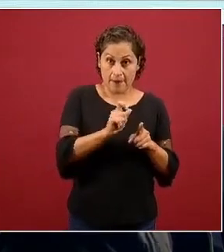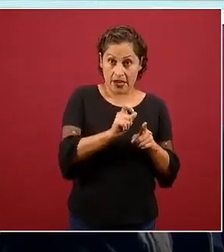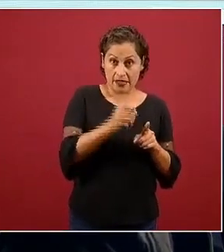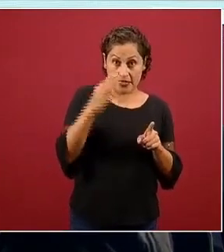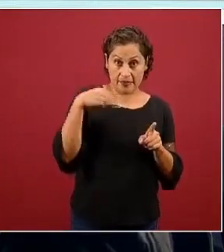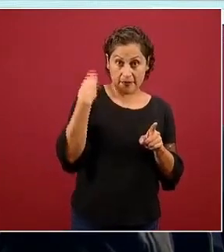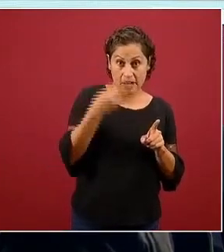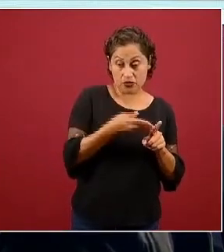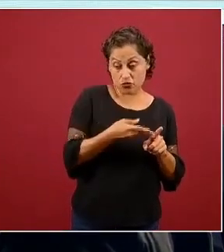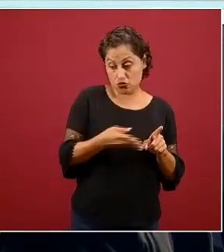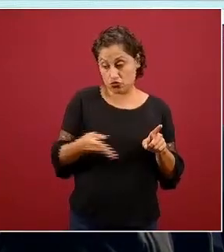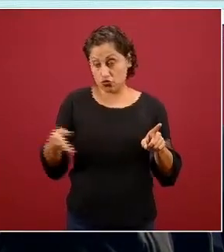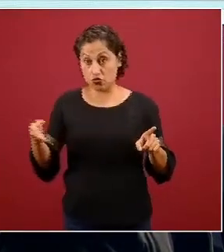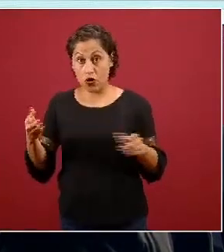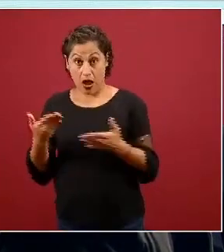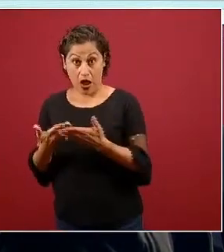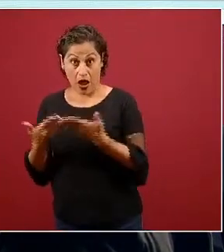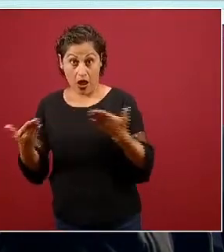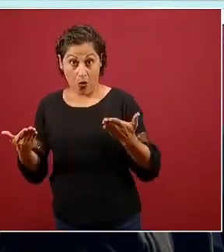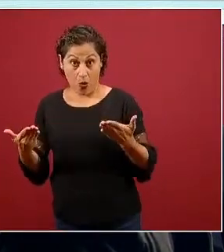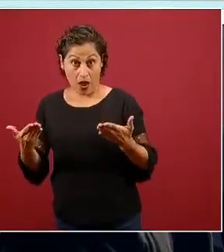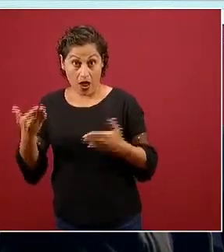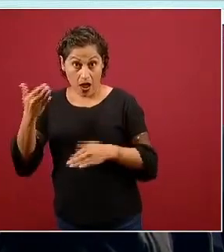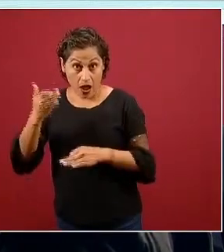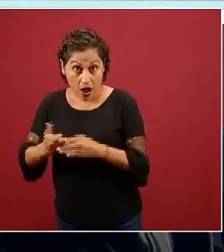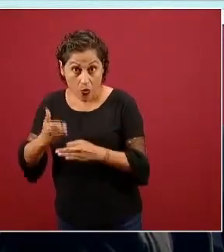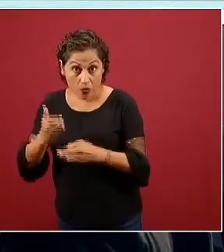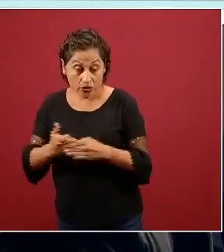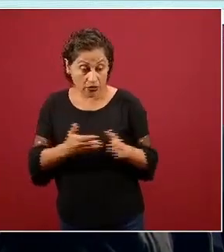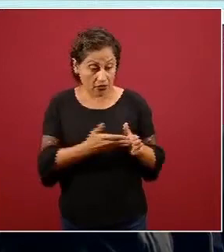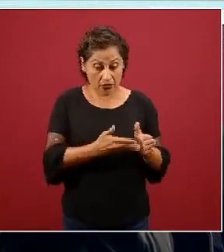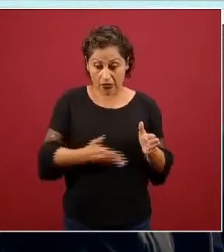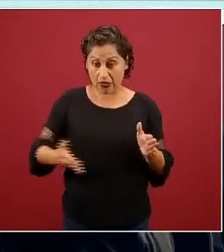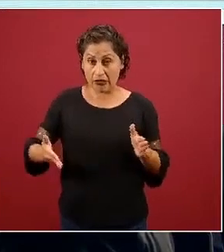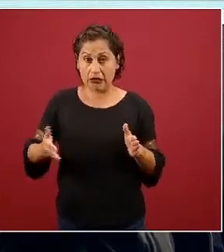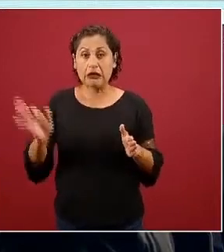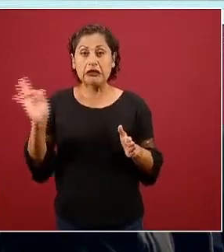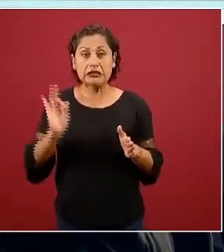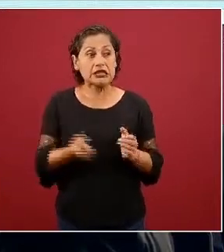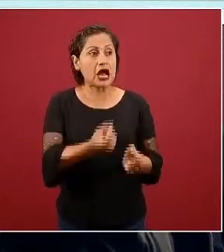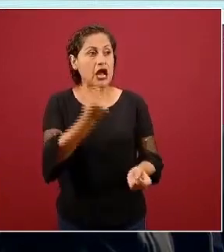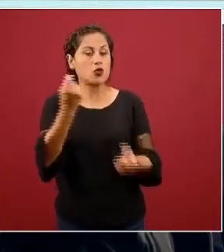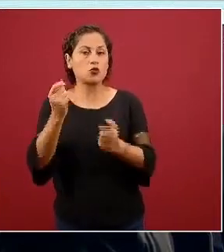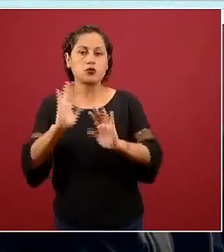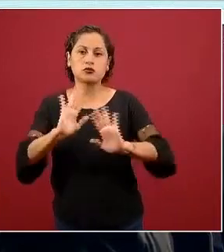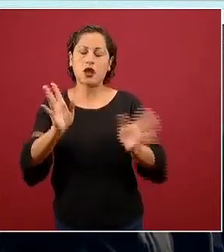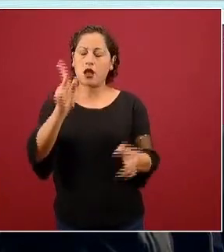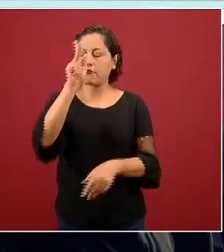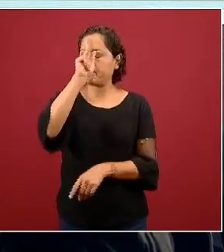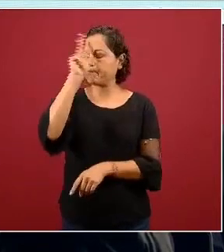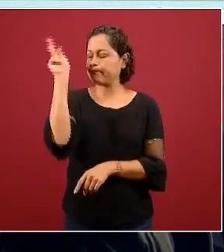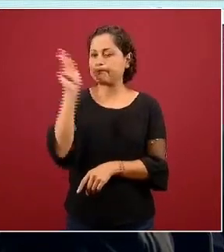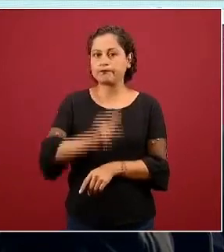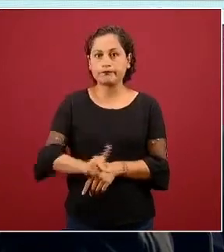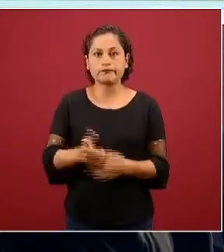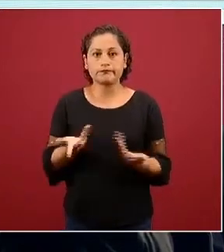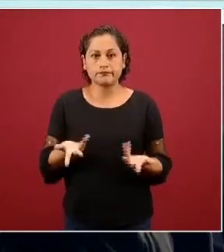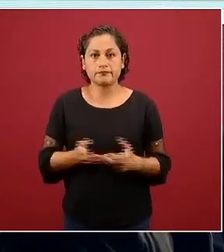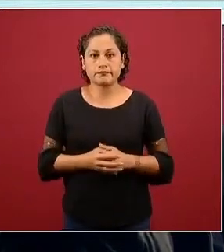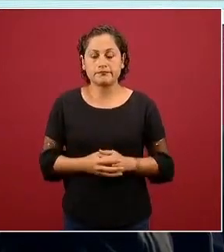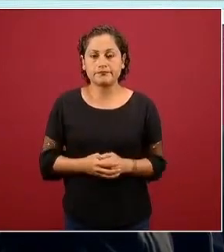actual, pues probablemente ya estén cobrando una factura elevada en muchos de ellos. La siguiente, por